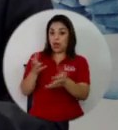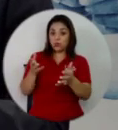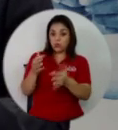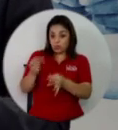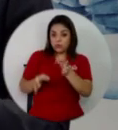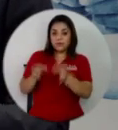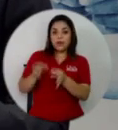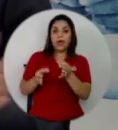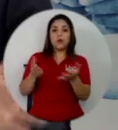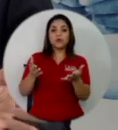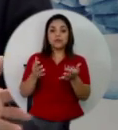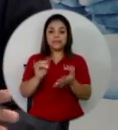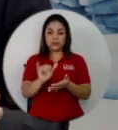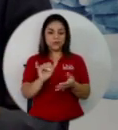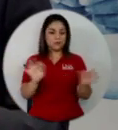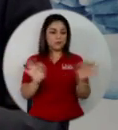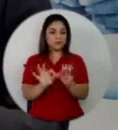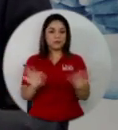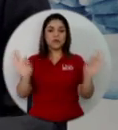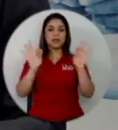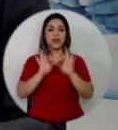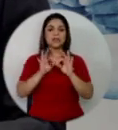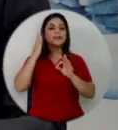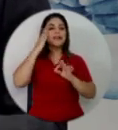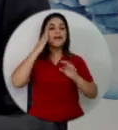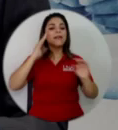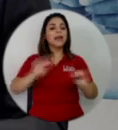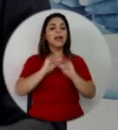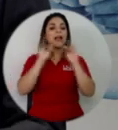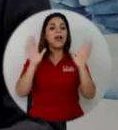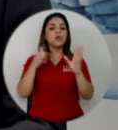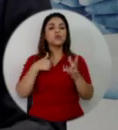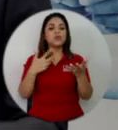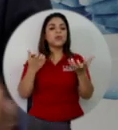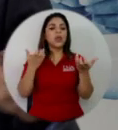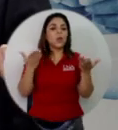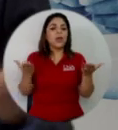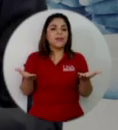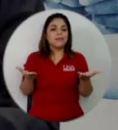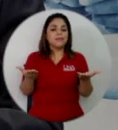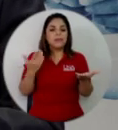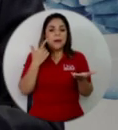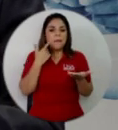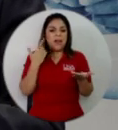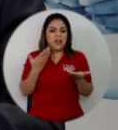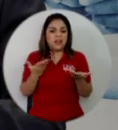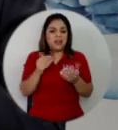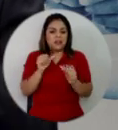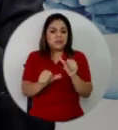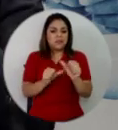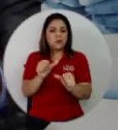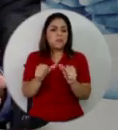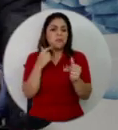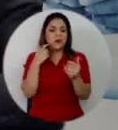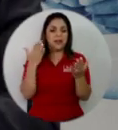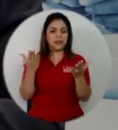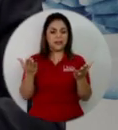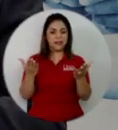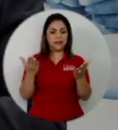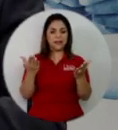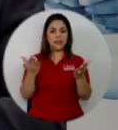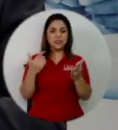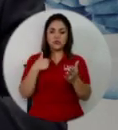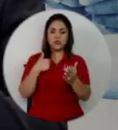justifican. Y precisamente ahí es otra variable muy importante, tener claridad de qué es lo que se quiere. O sea, ¿para qué es que vamos a unir los esfuerzos? ¿Hacia dónde vamos a